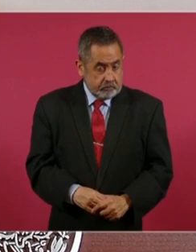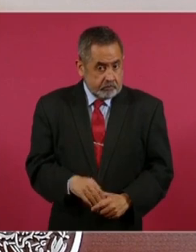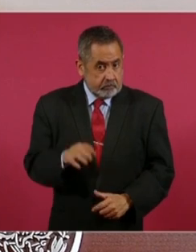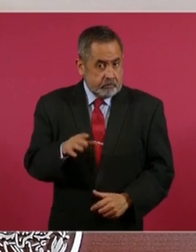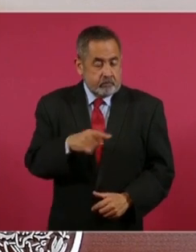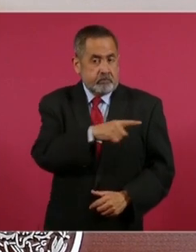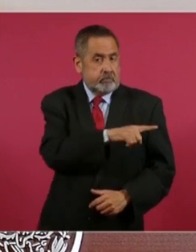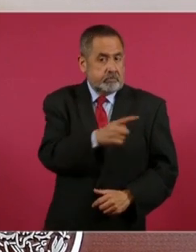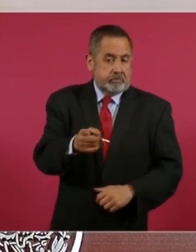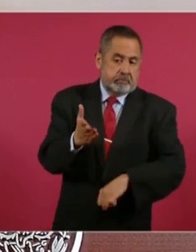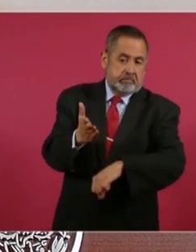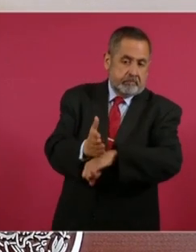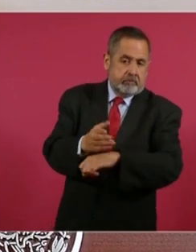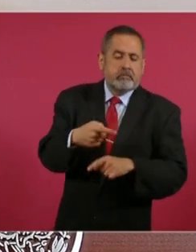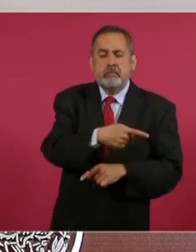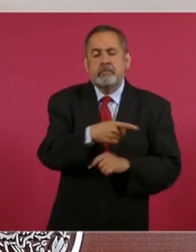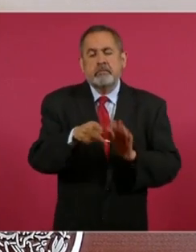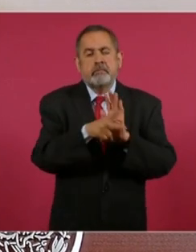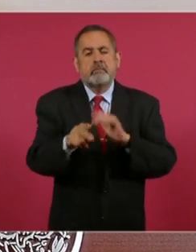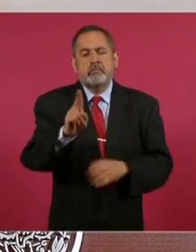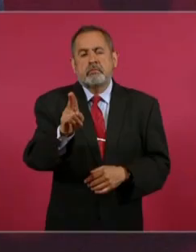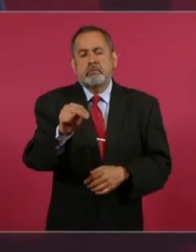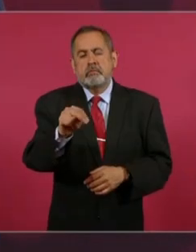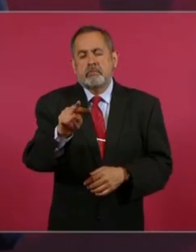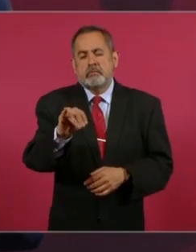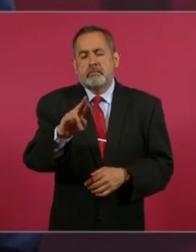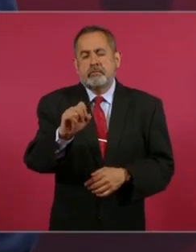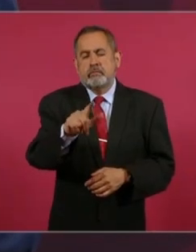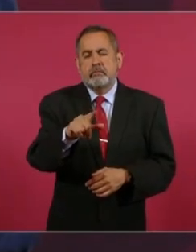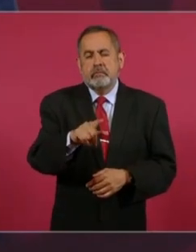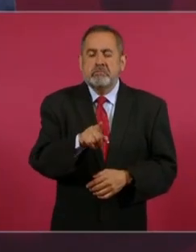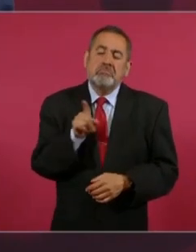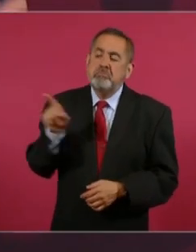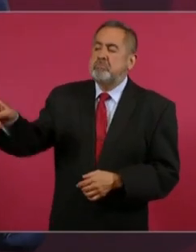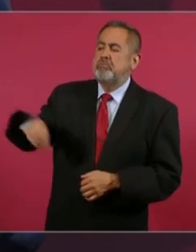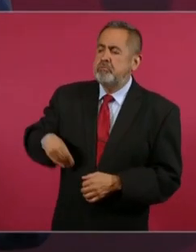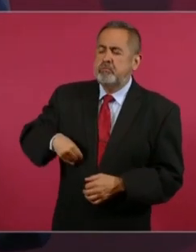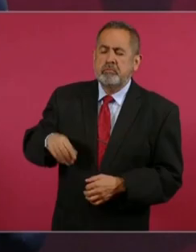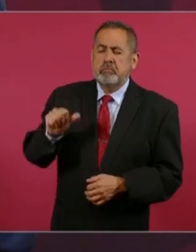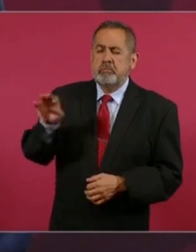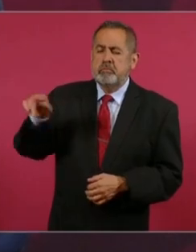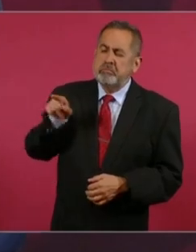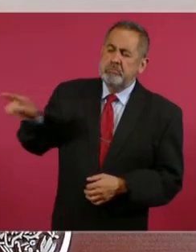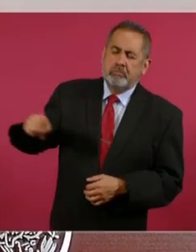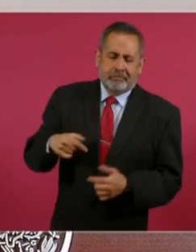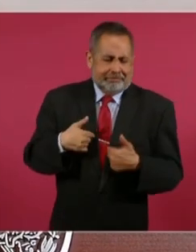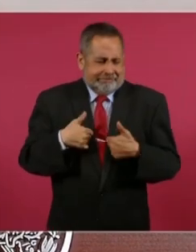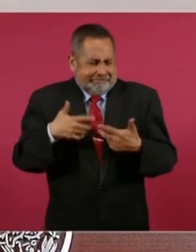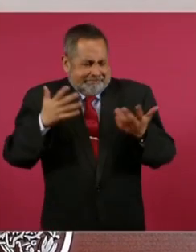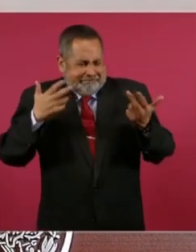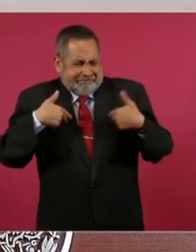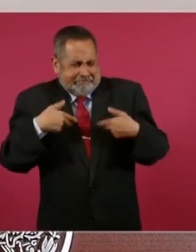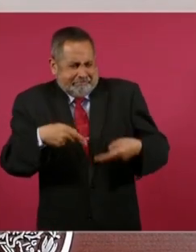lo censuraron en el Universal y me echan la culpa a mí. ¿Qué tengo yo que ver con eso?